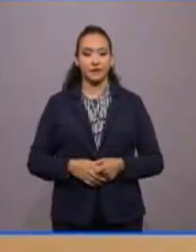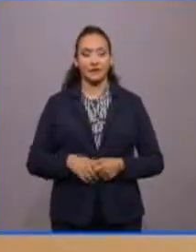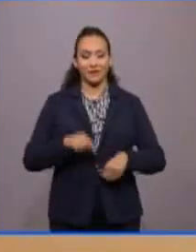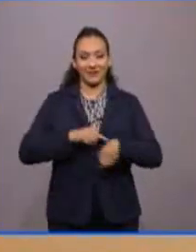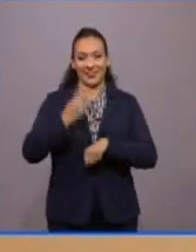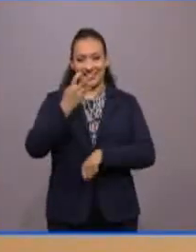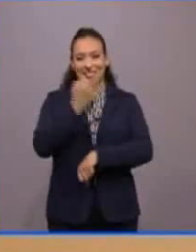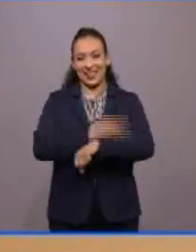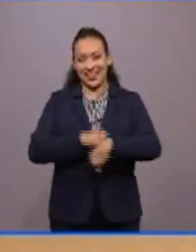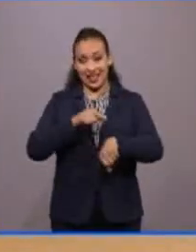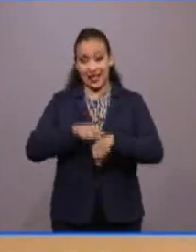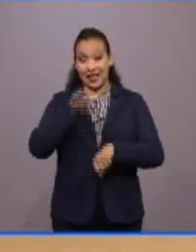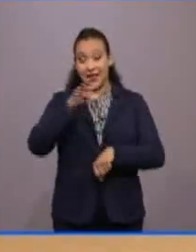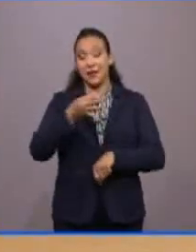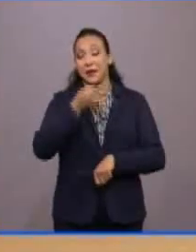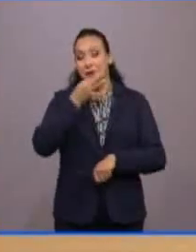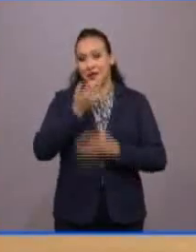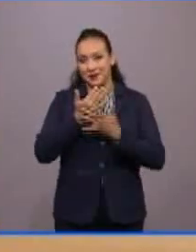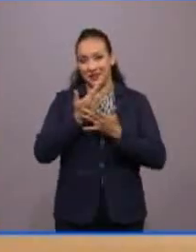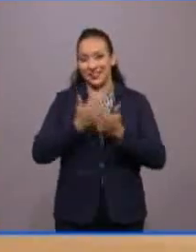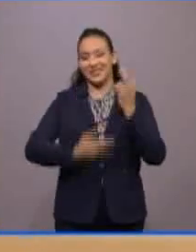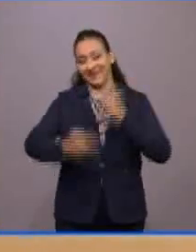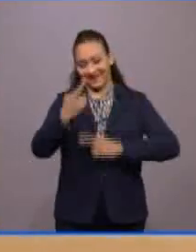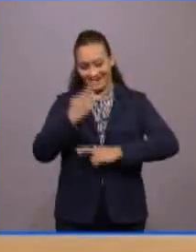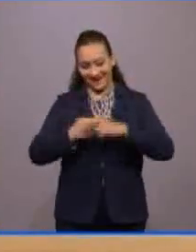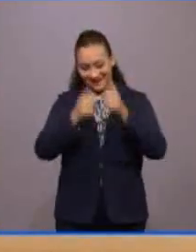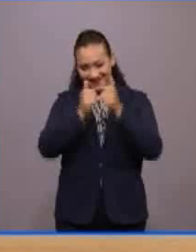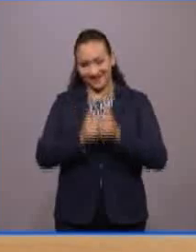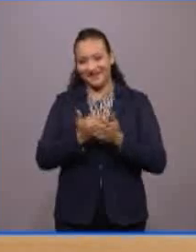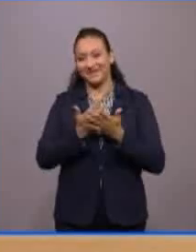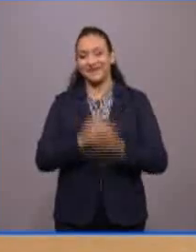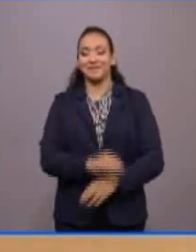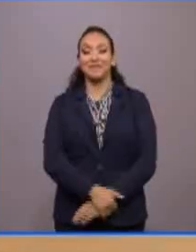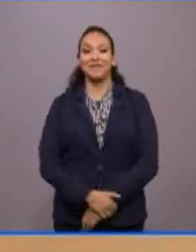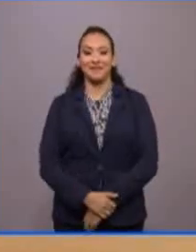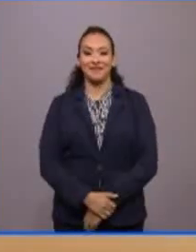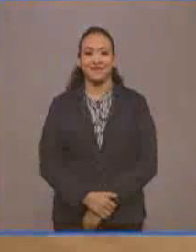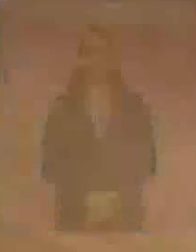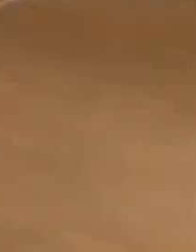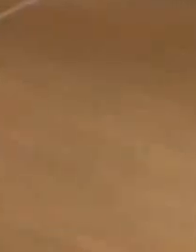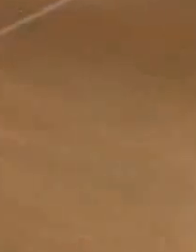3 de la tarde con 19 minutos, momento de otra pausa, pero continuamos con más noticias.